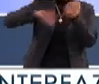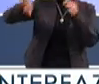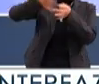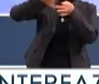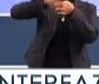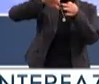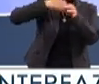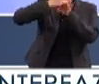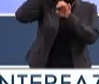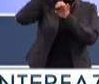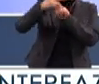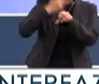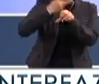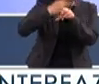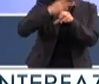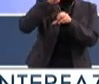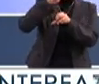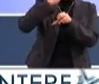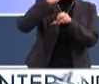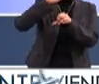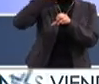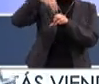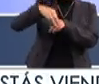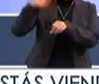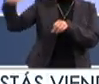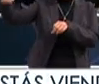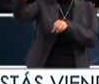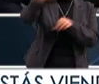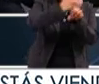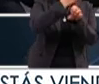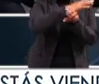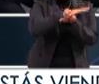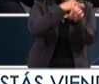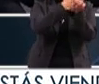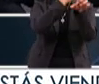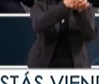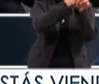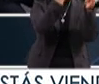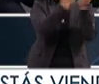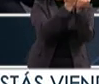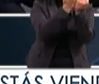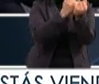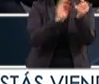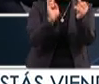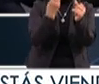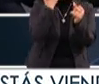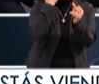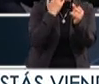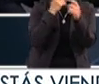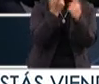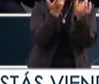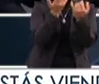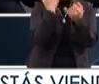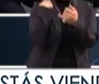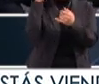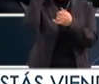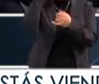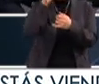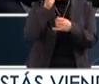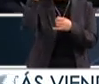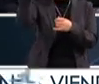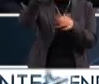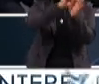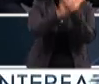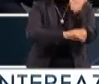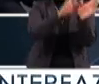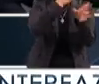metropolitana las prepas de la UAM en cada estado hay prepas la misma universidad de Nuevo León la autónoma de Coahuila cada una tiene su